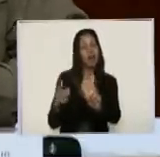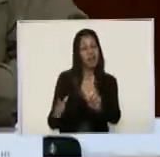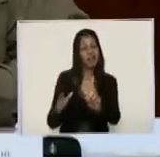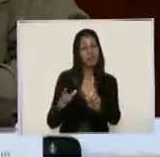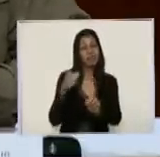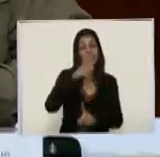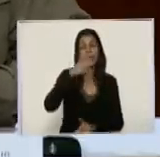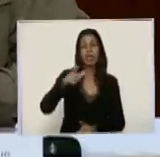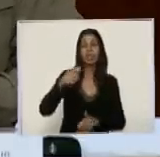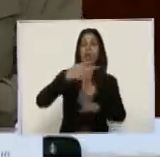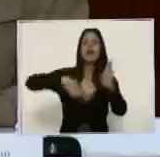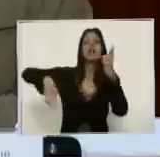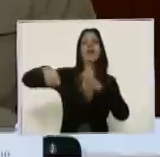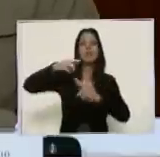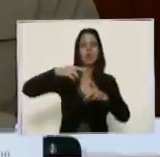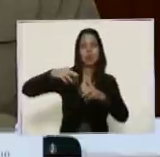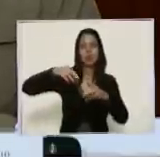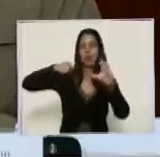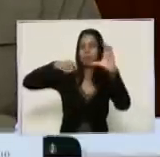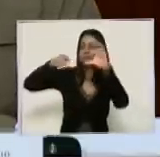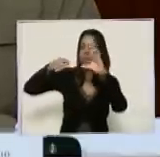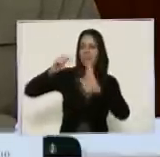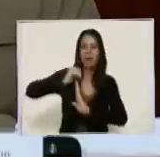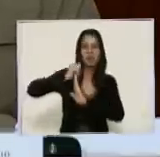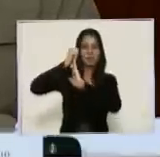países que tienen algún tipo de liderazgo.